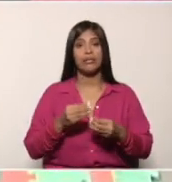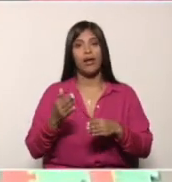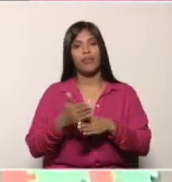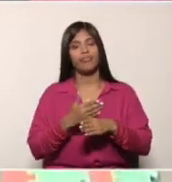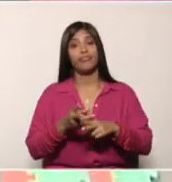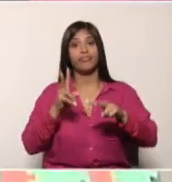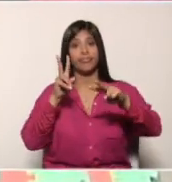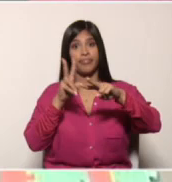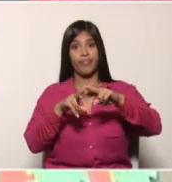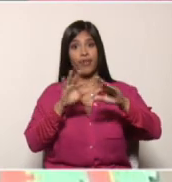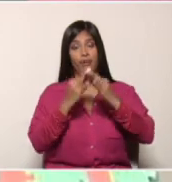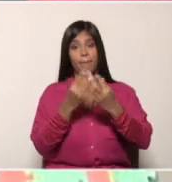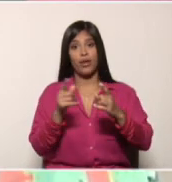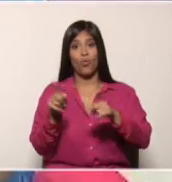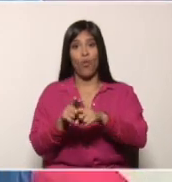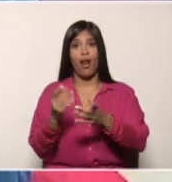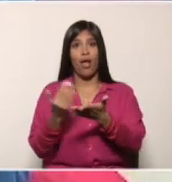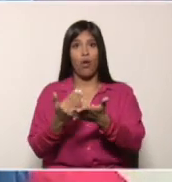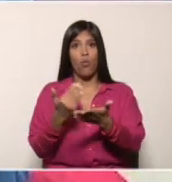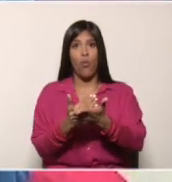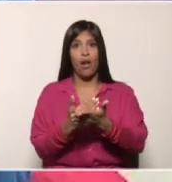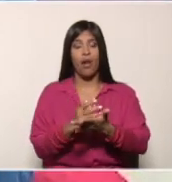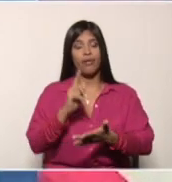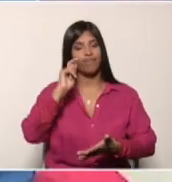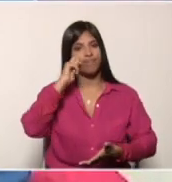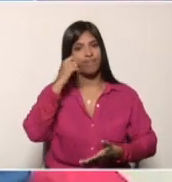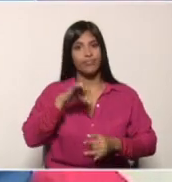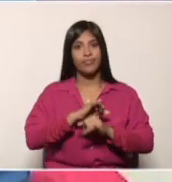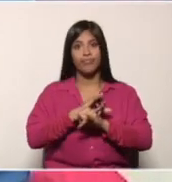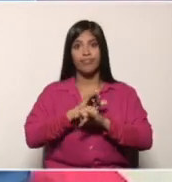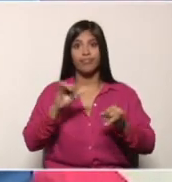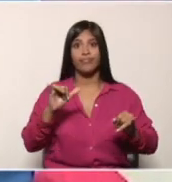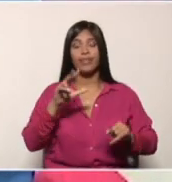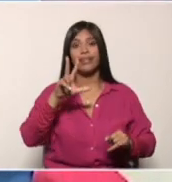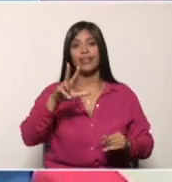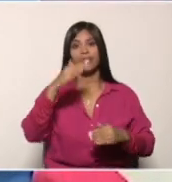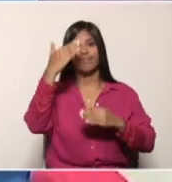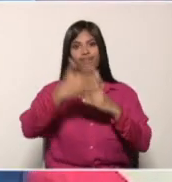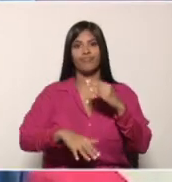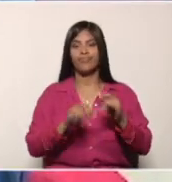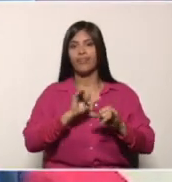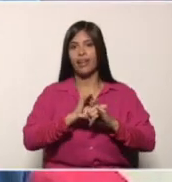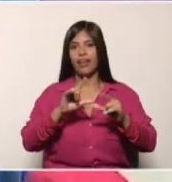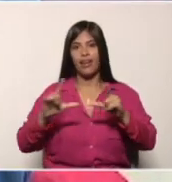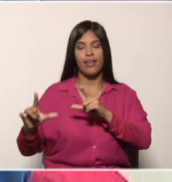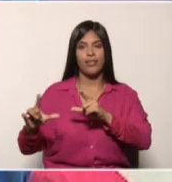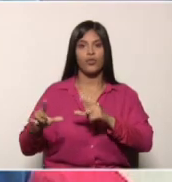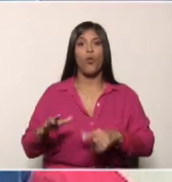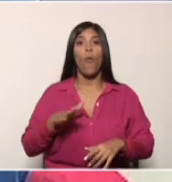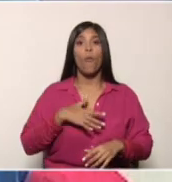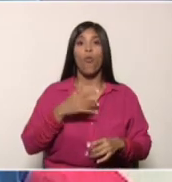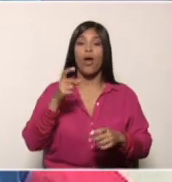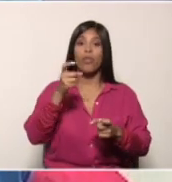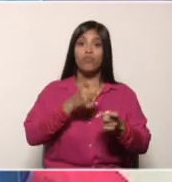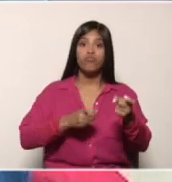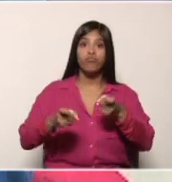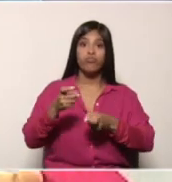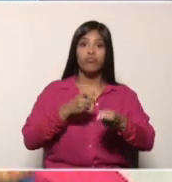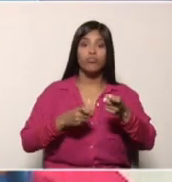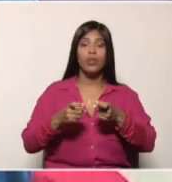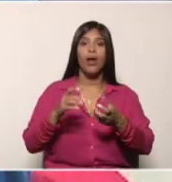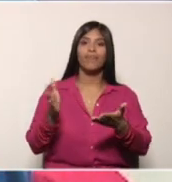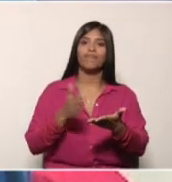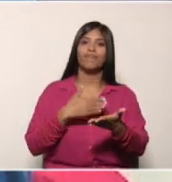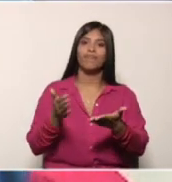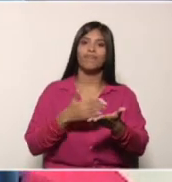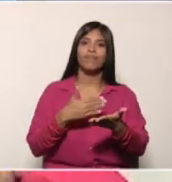la etiqueta Cada Familia Una Escuela. Recordando que estamos finalizando nuestro tercer momento pedagógico y usted puede buscar el día de hoy nuestra guía